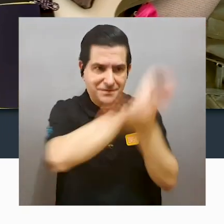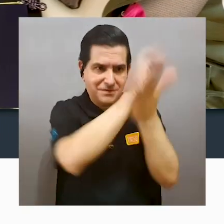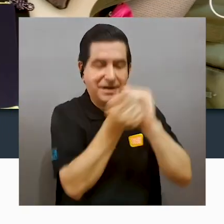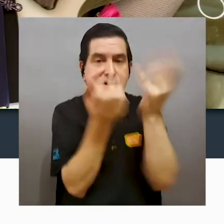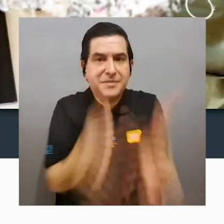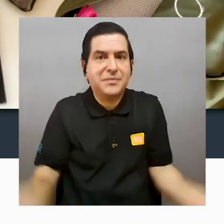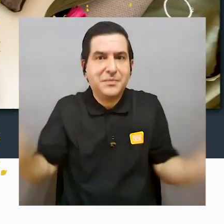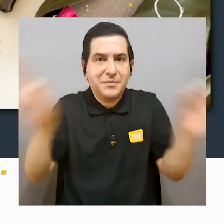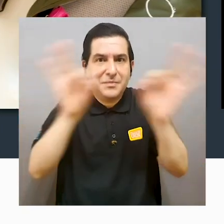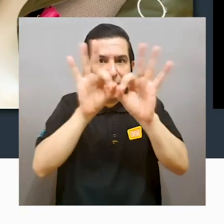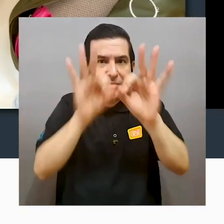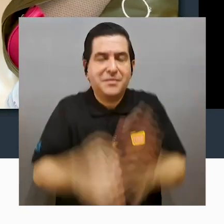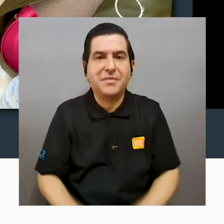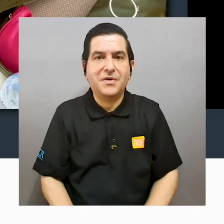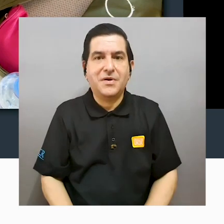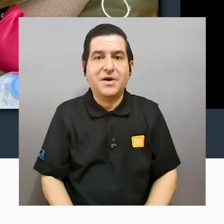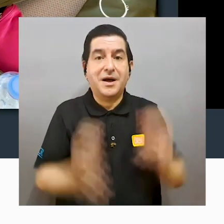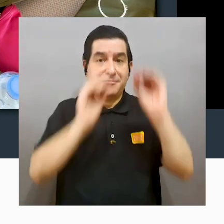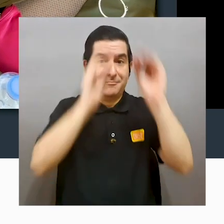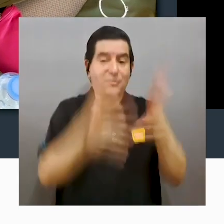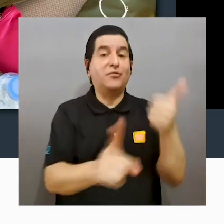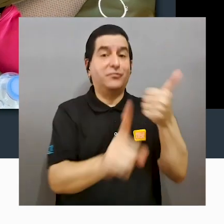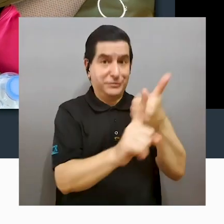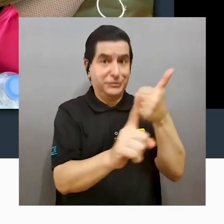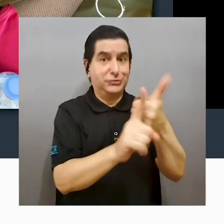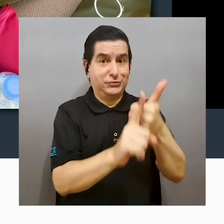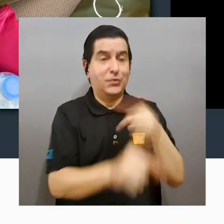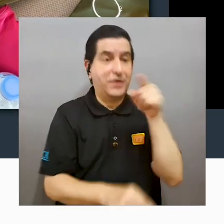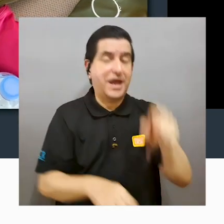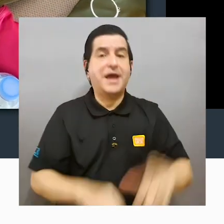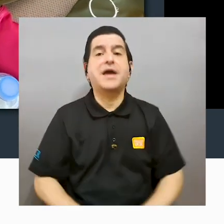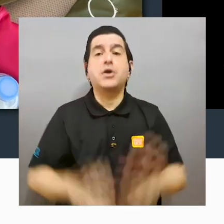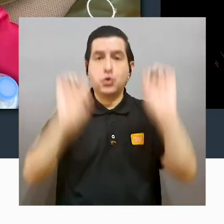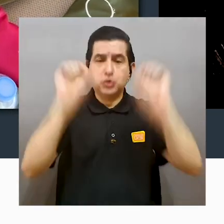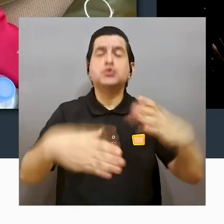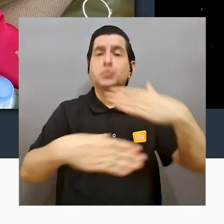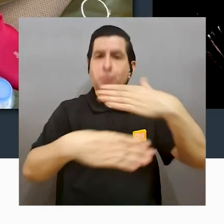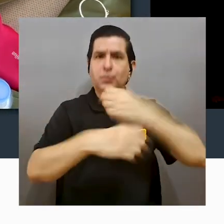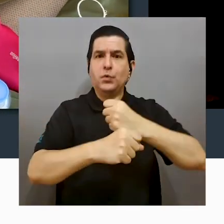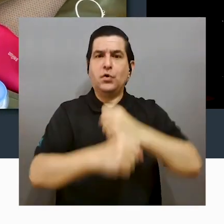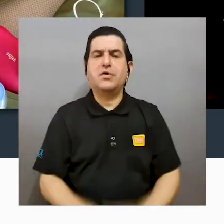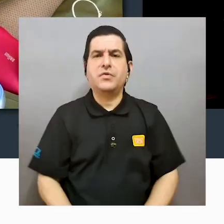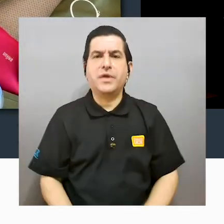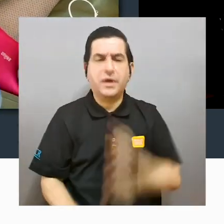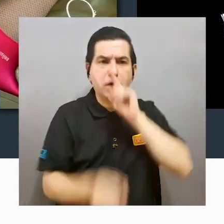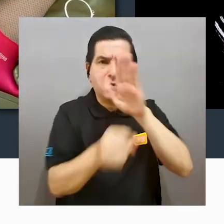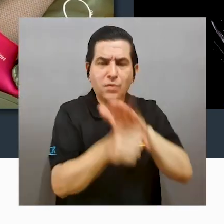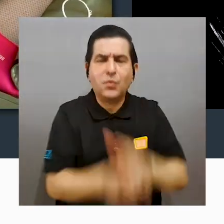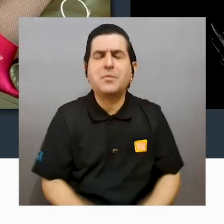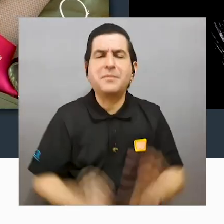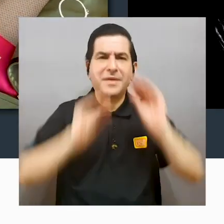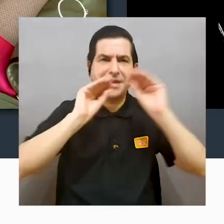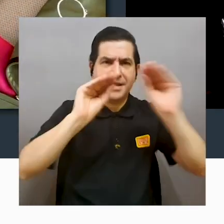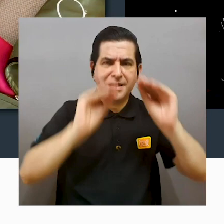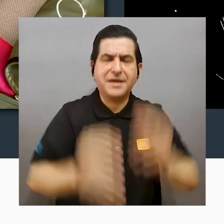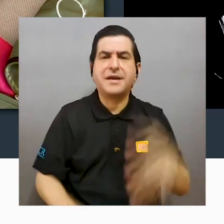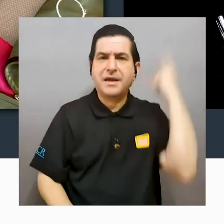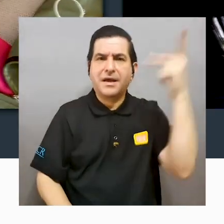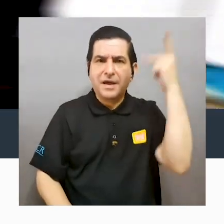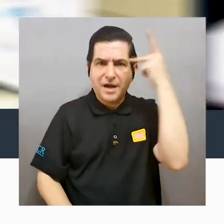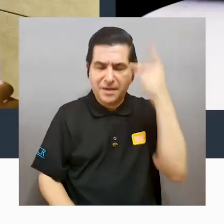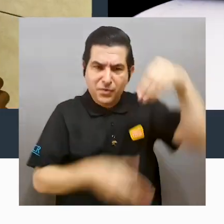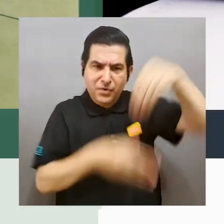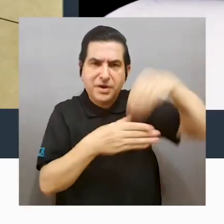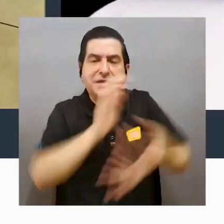Una transformación importante tiene que ver con las y los docentes y lo que ellos mismos puedan hacer para alinear sus prácticas de enseñanza con